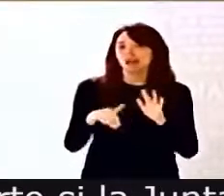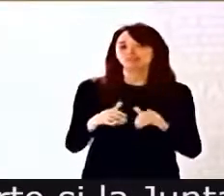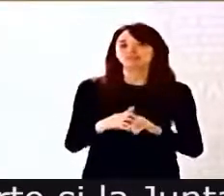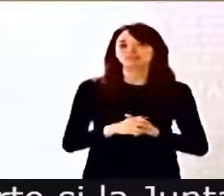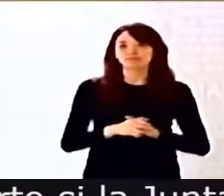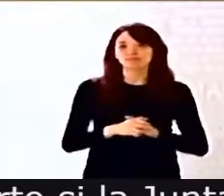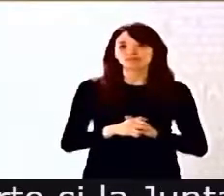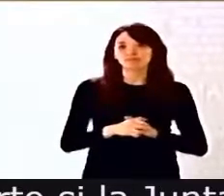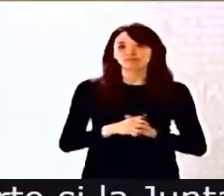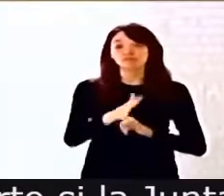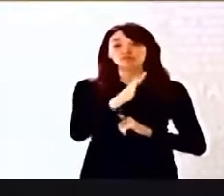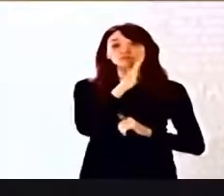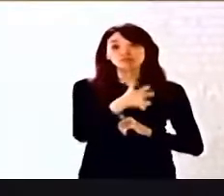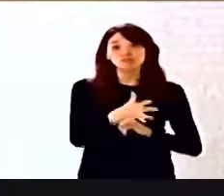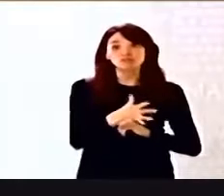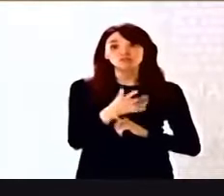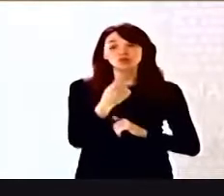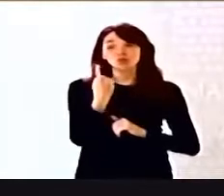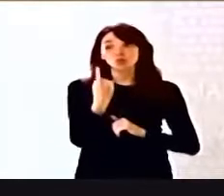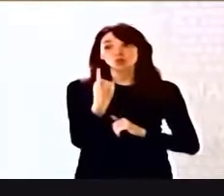entrada que hace